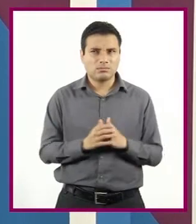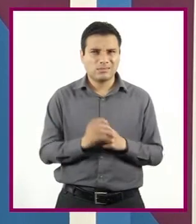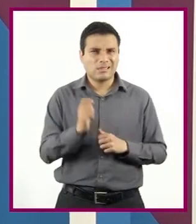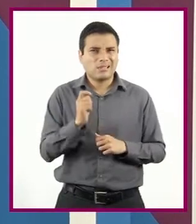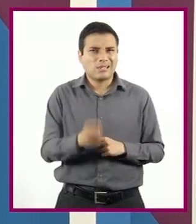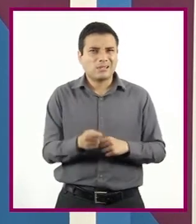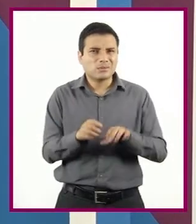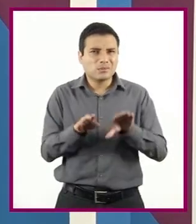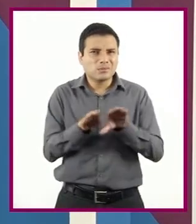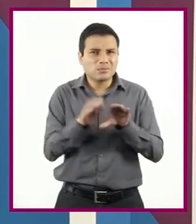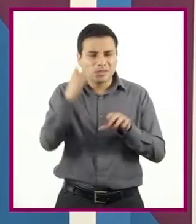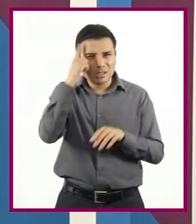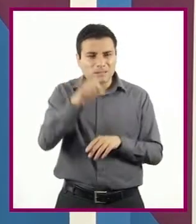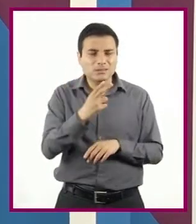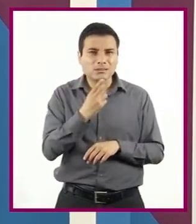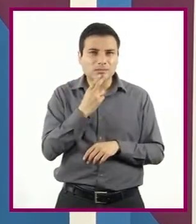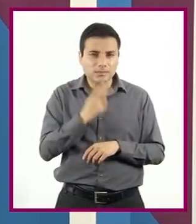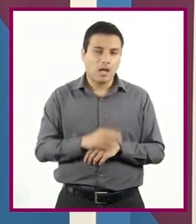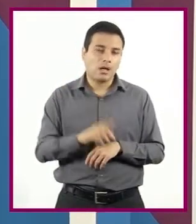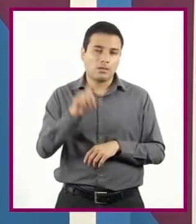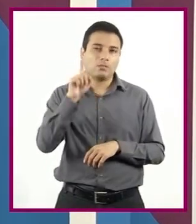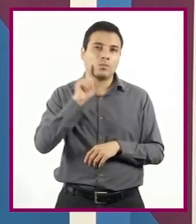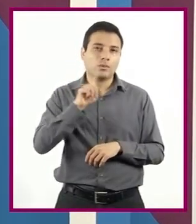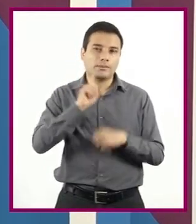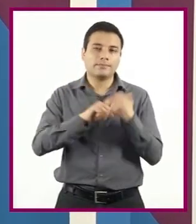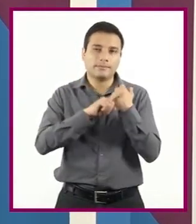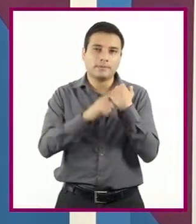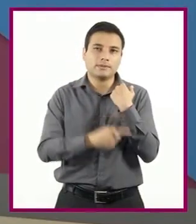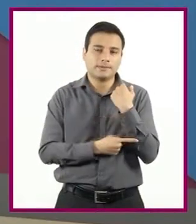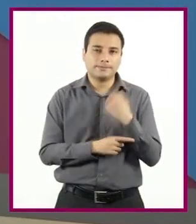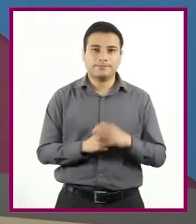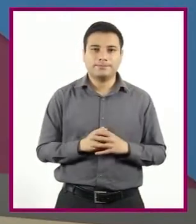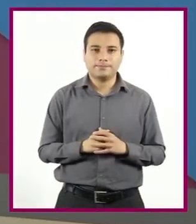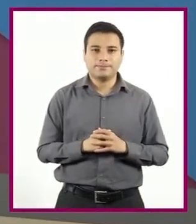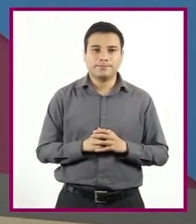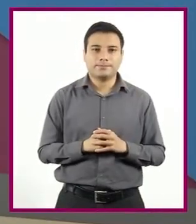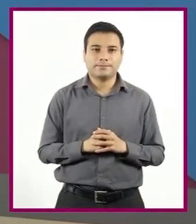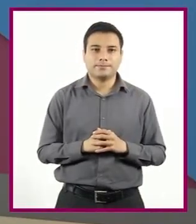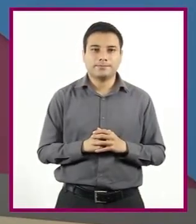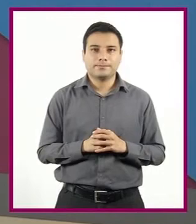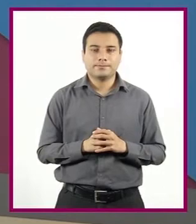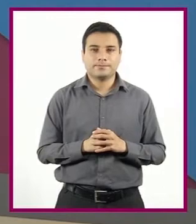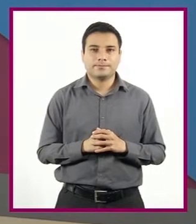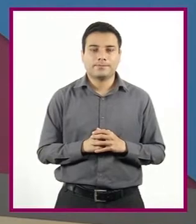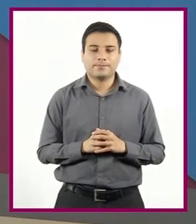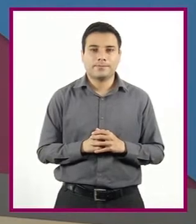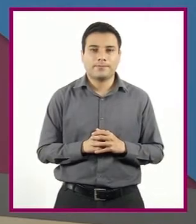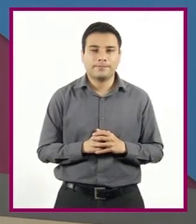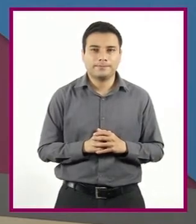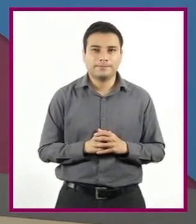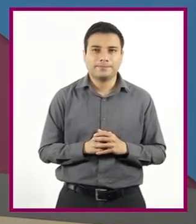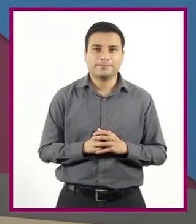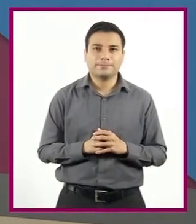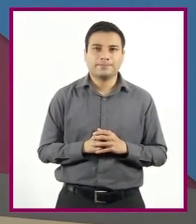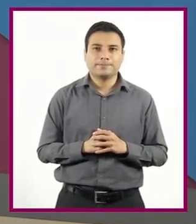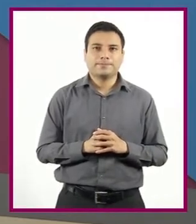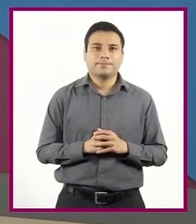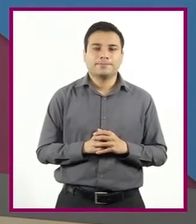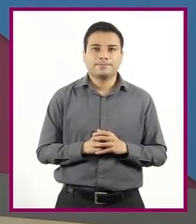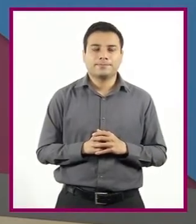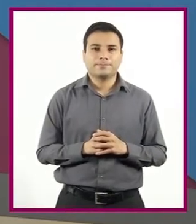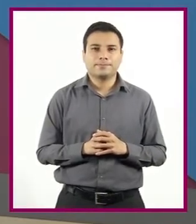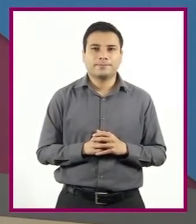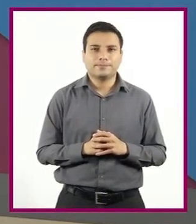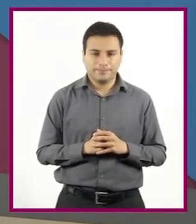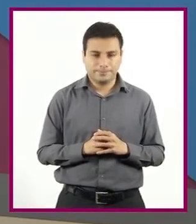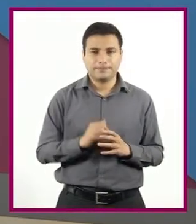propiedades fertilizantes, por los cuales quedó preñada. Al saber Coyolxauhqui del embarazo de su madre, incitó